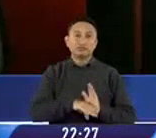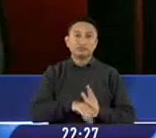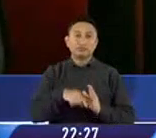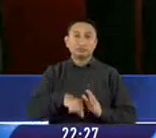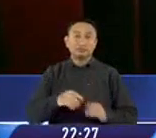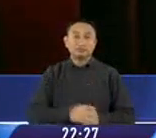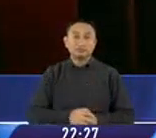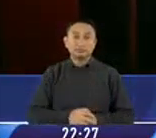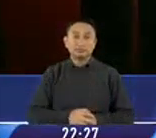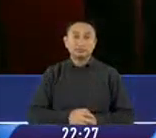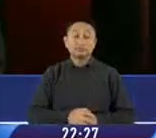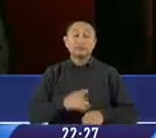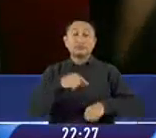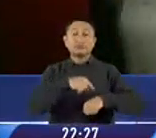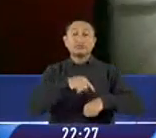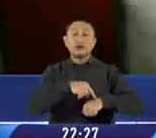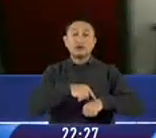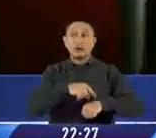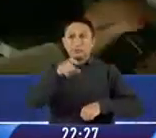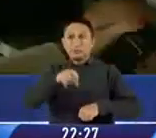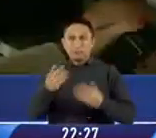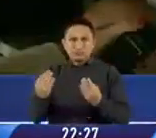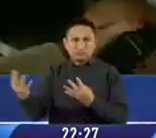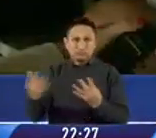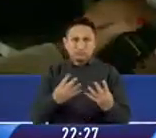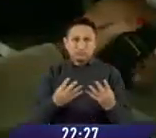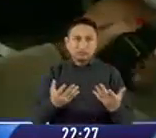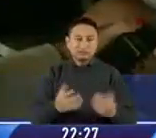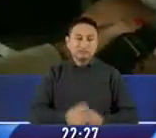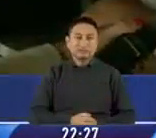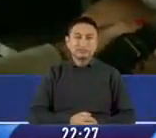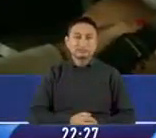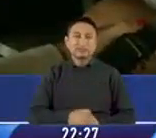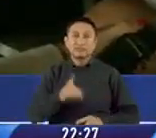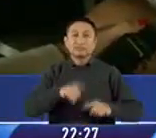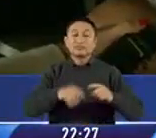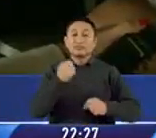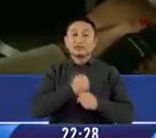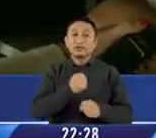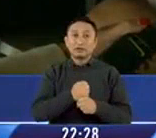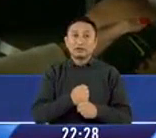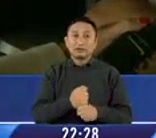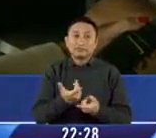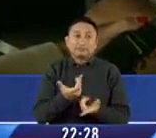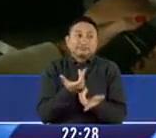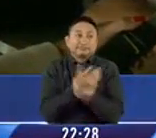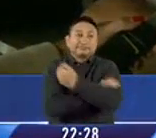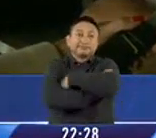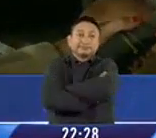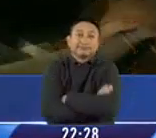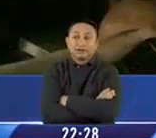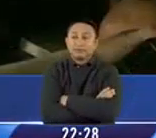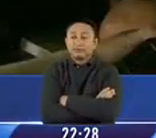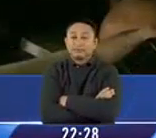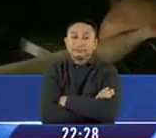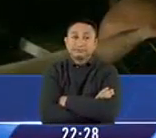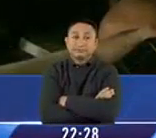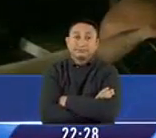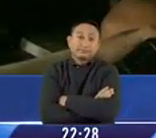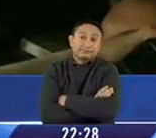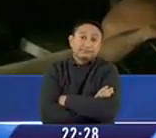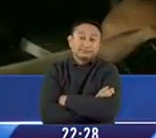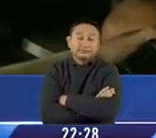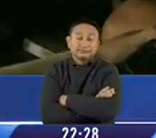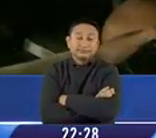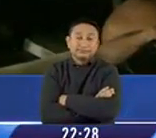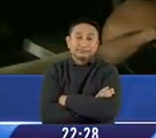fue justo en el horario de más clientela. No podemos trabajar y estamos ahí paralizados las horas. Entonces,